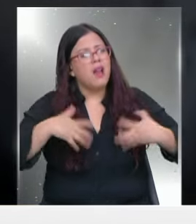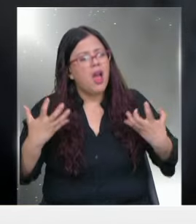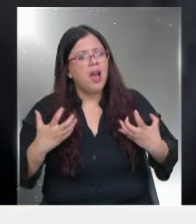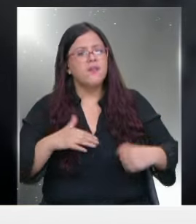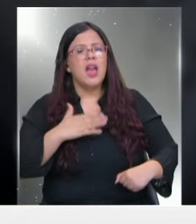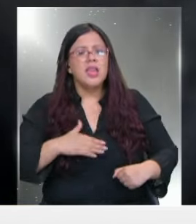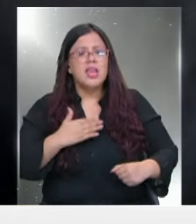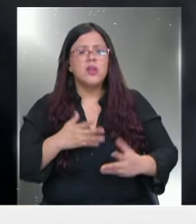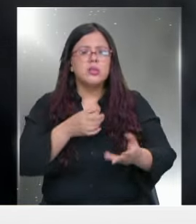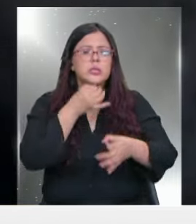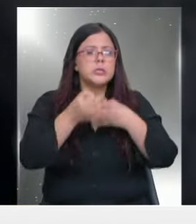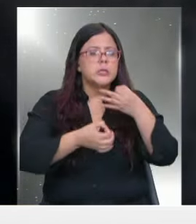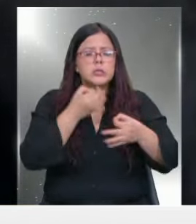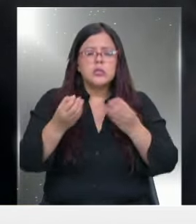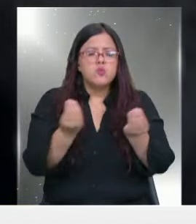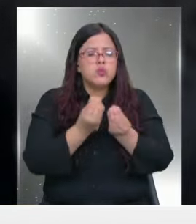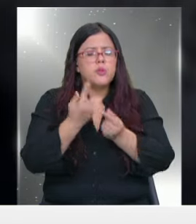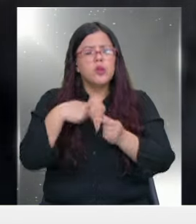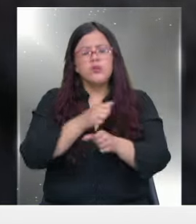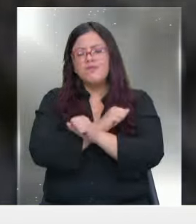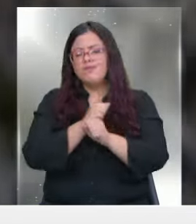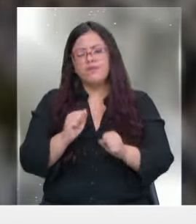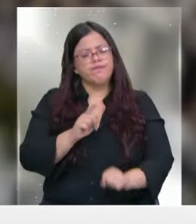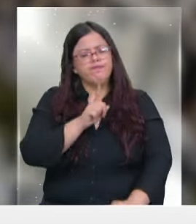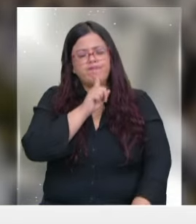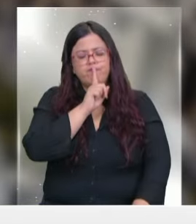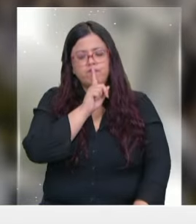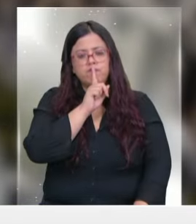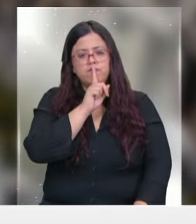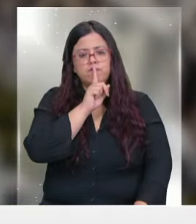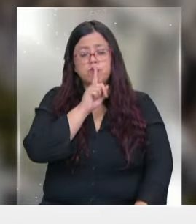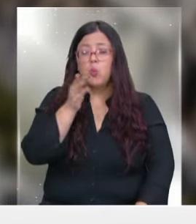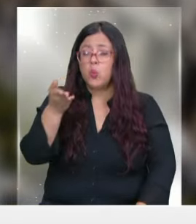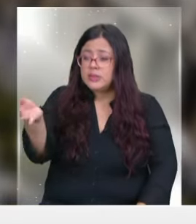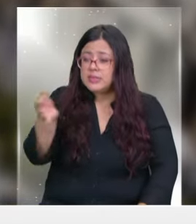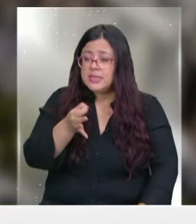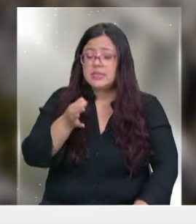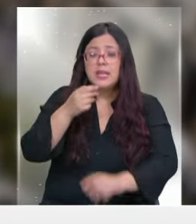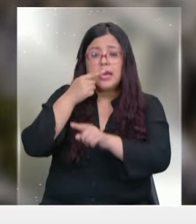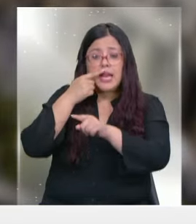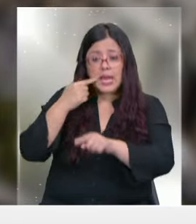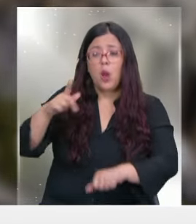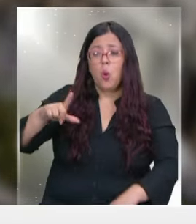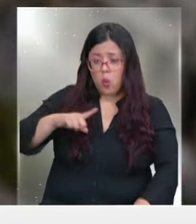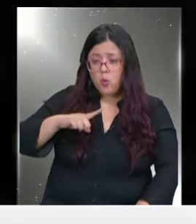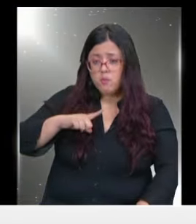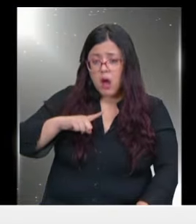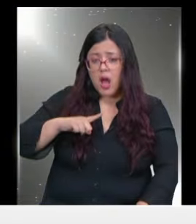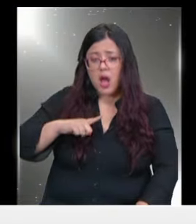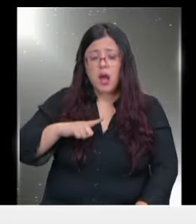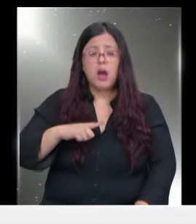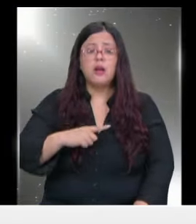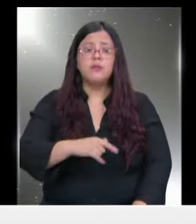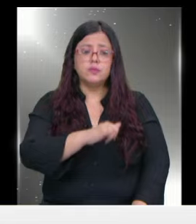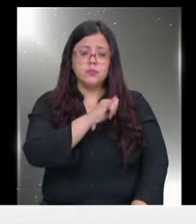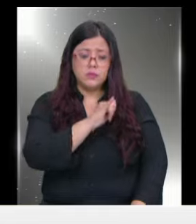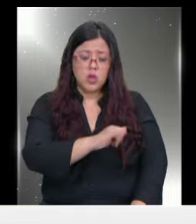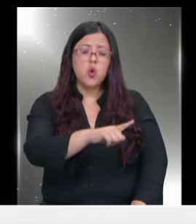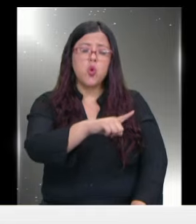Quisiera contarle tantas cosas, pero no puedo. ¿Usted dice que él no es inocente? No.